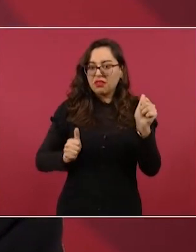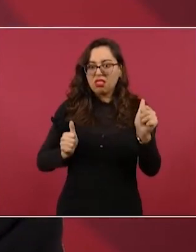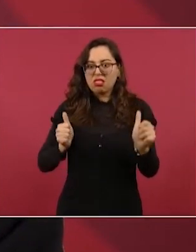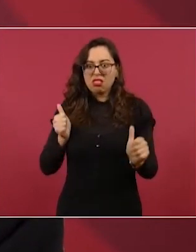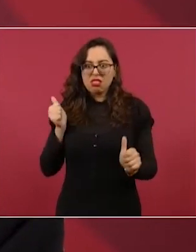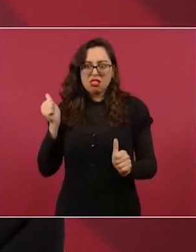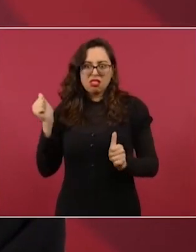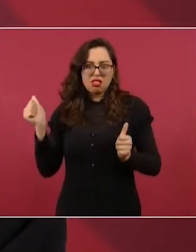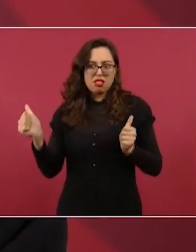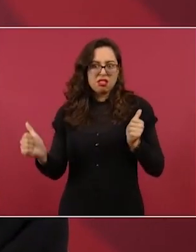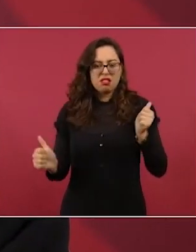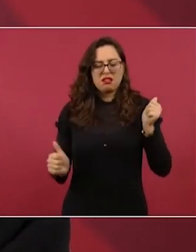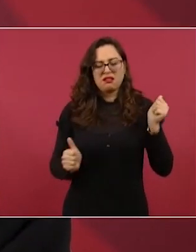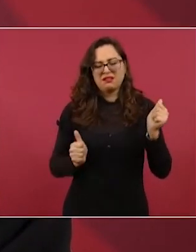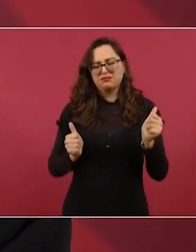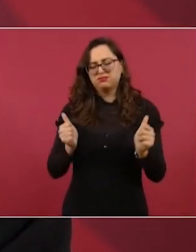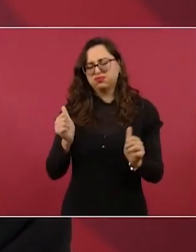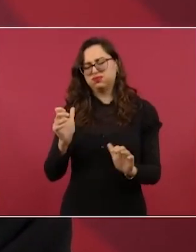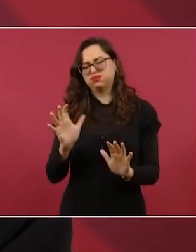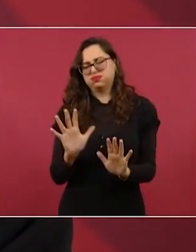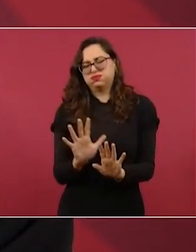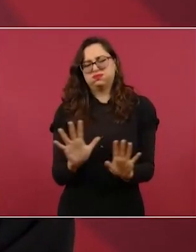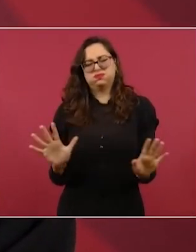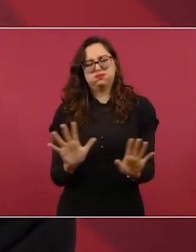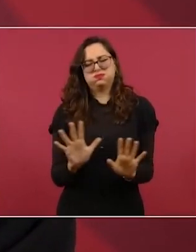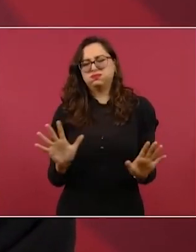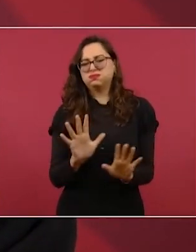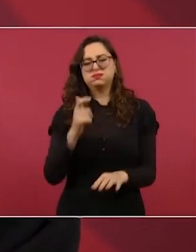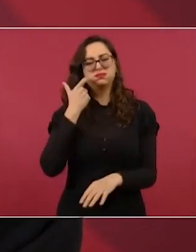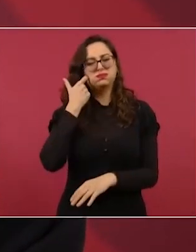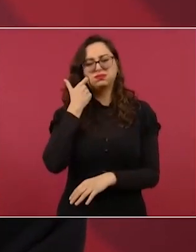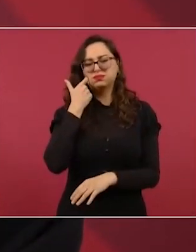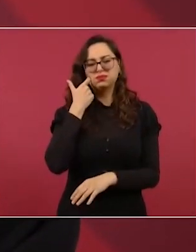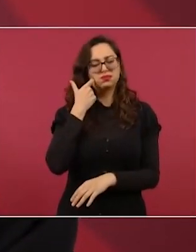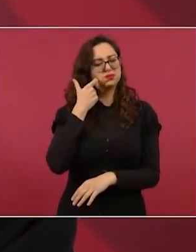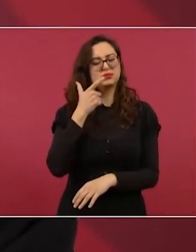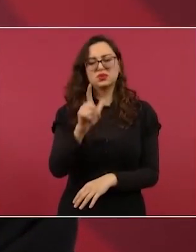muestra, la diferencia de alguien que no quiere al baile con él.